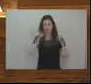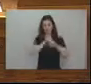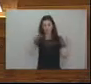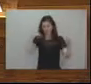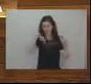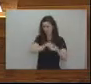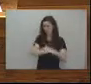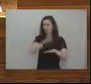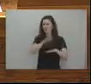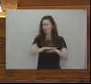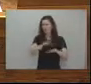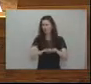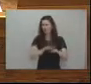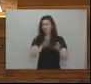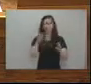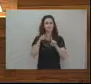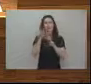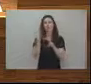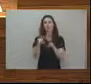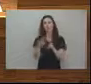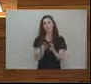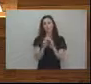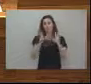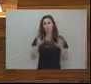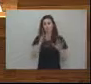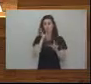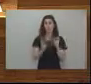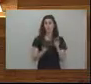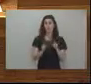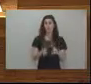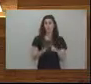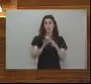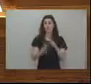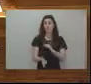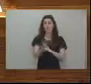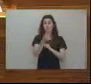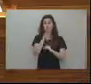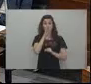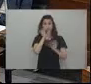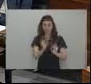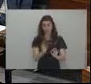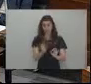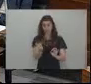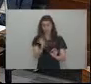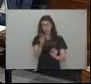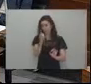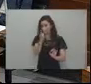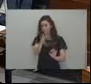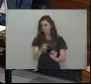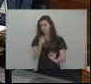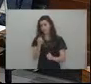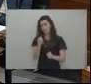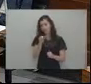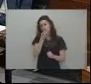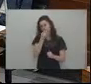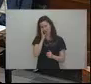¿Qué finalidad política? ¿Decidió el director del puerto hacerlo porque sí? ¿O alguien le dijo que se ocultasen los sobrecostes del Musel hasta que pasasen